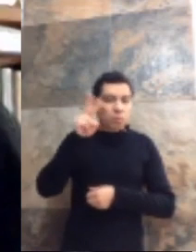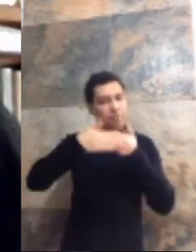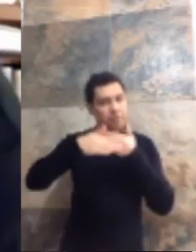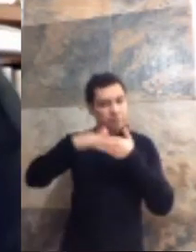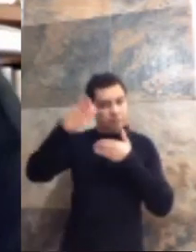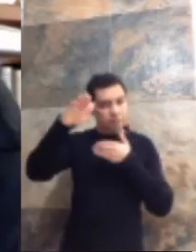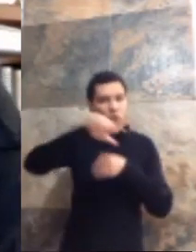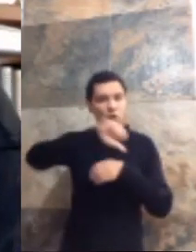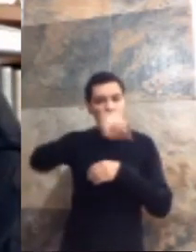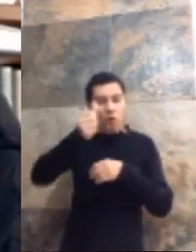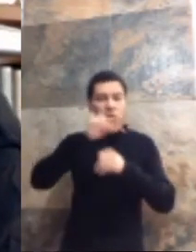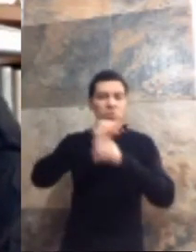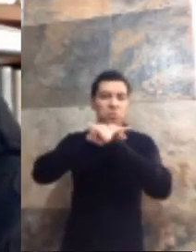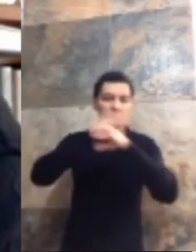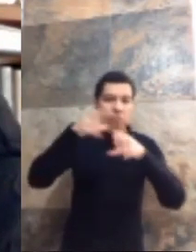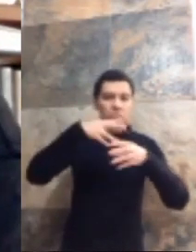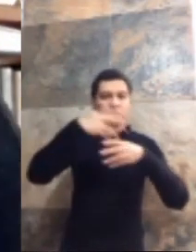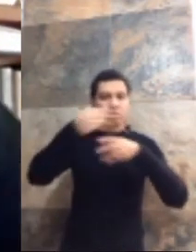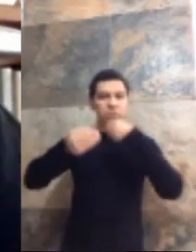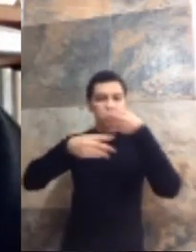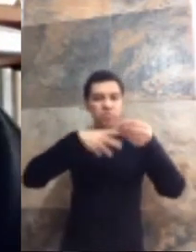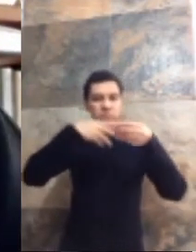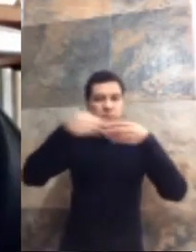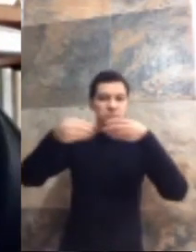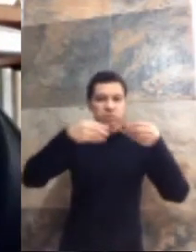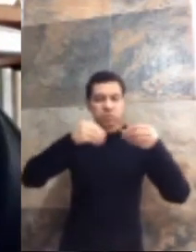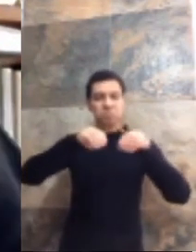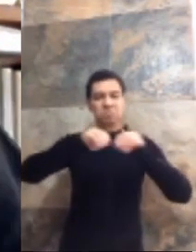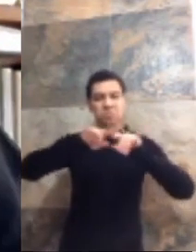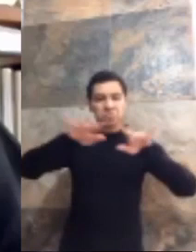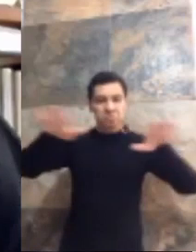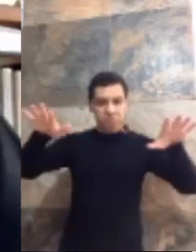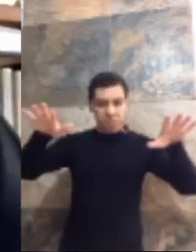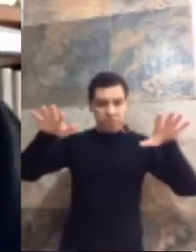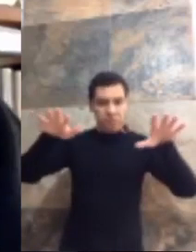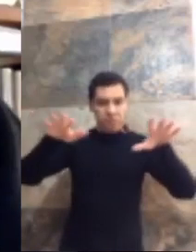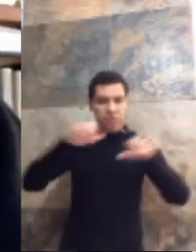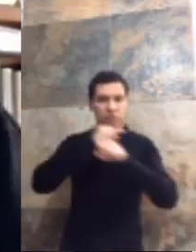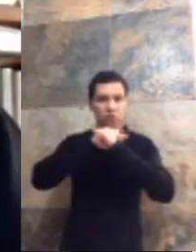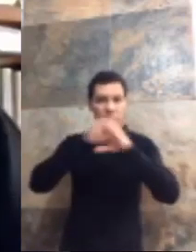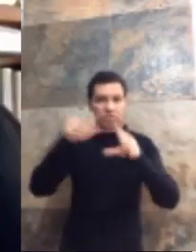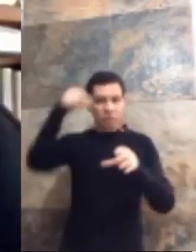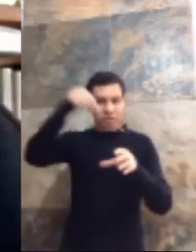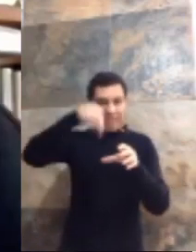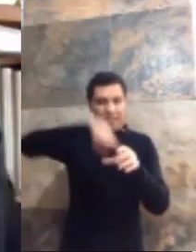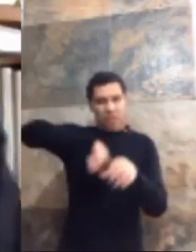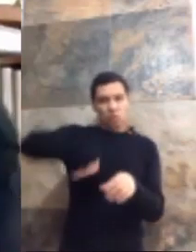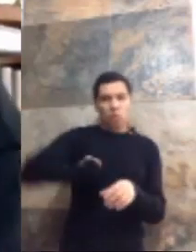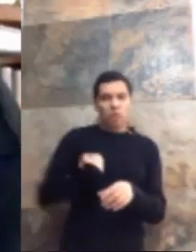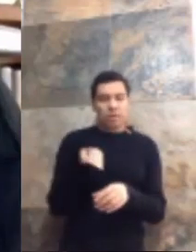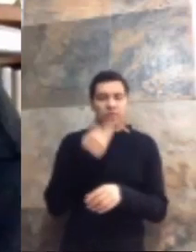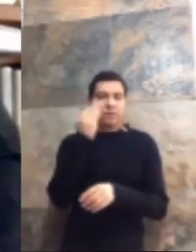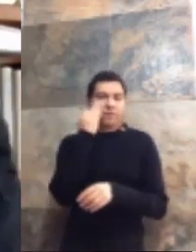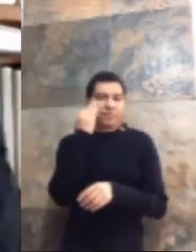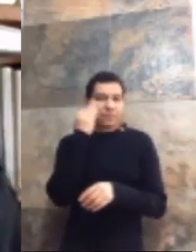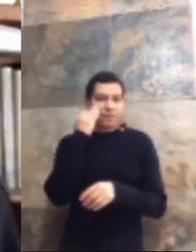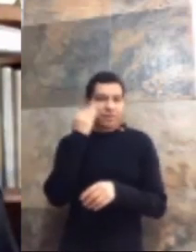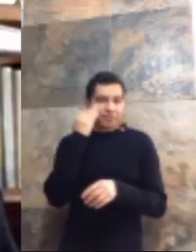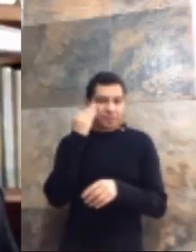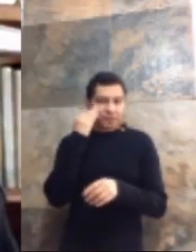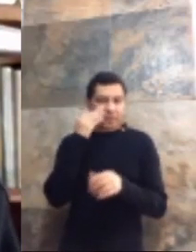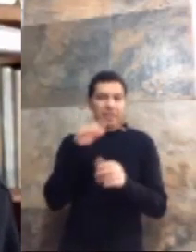la página de la Facultad de Psicología y también en el canal de YouTube del